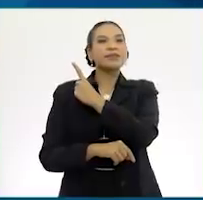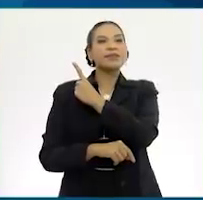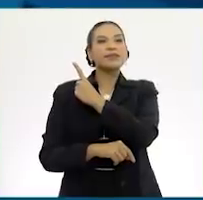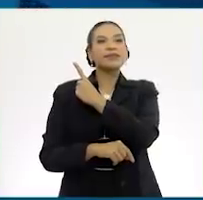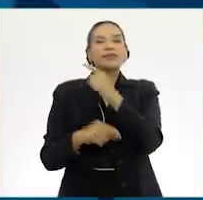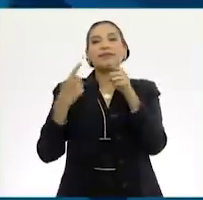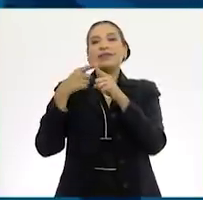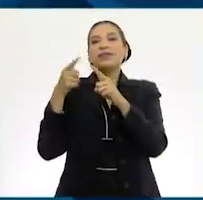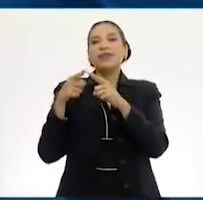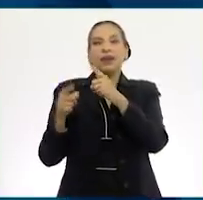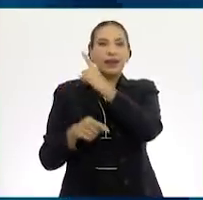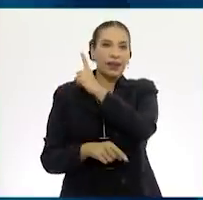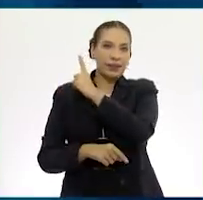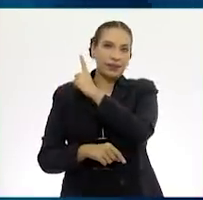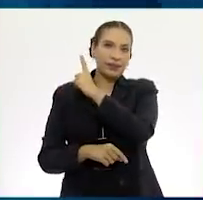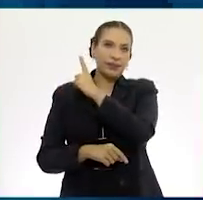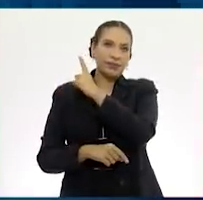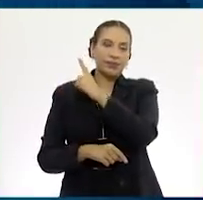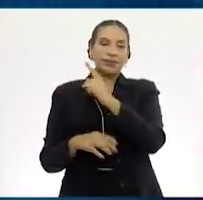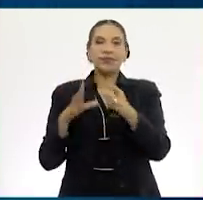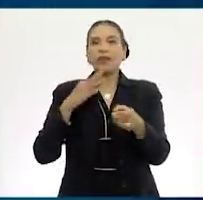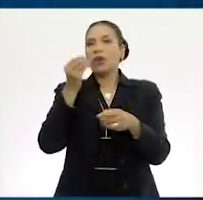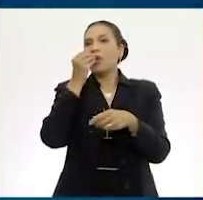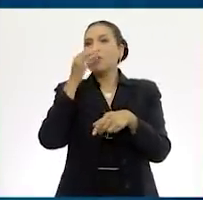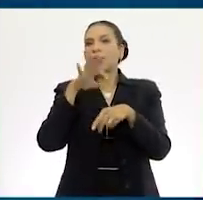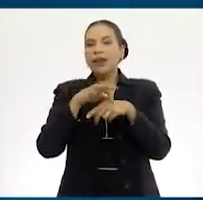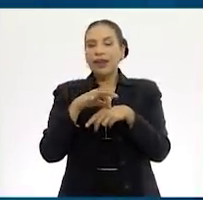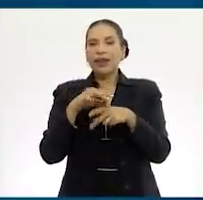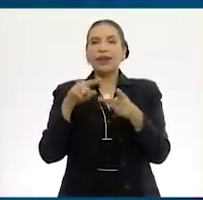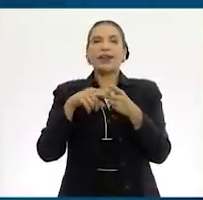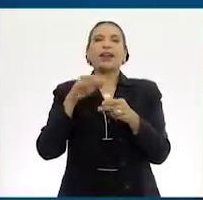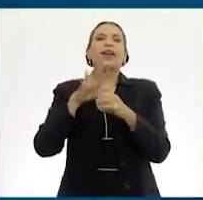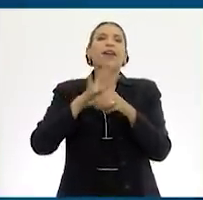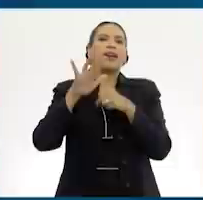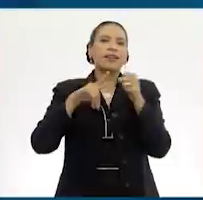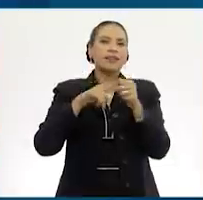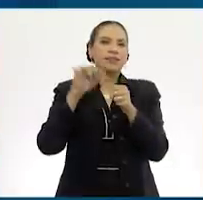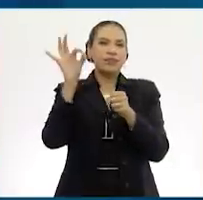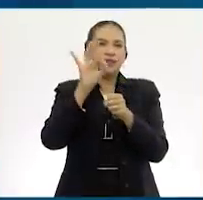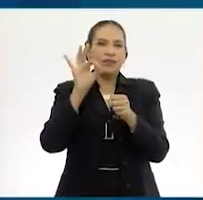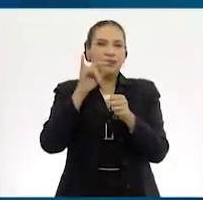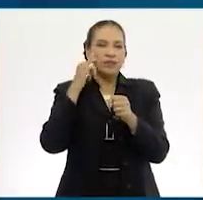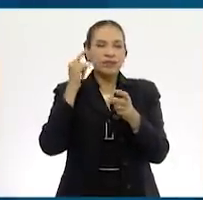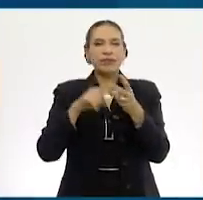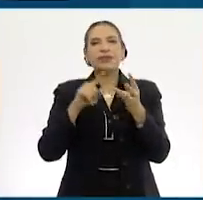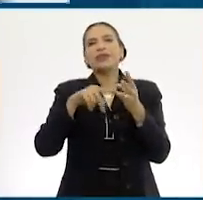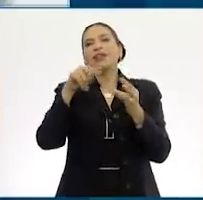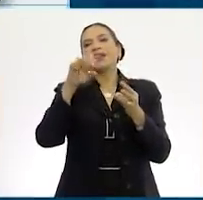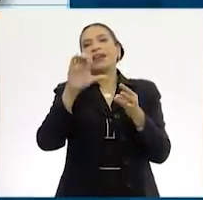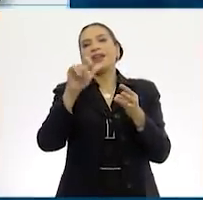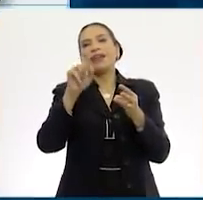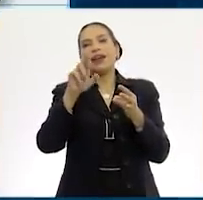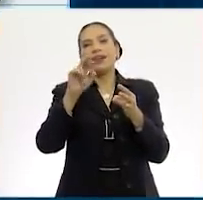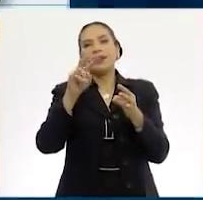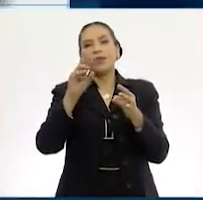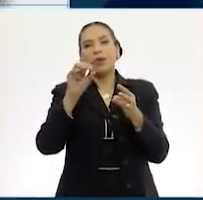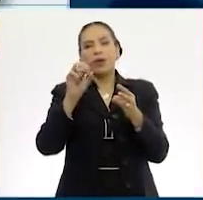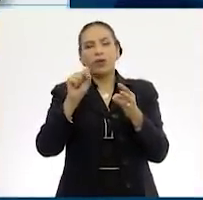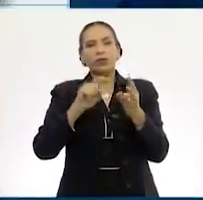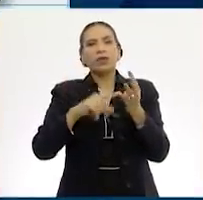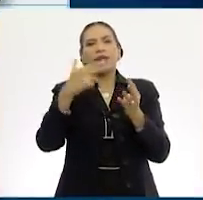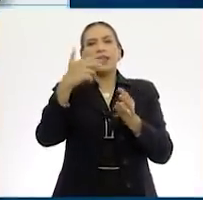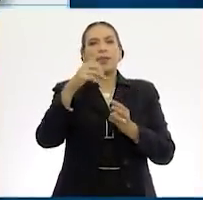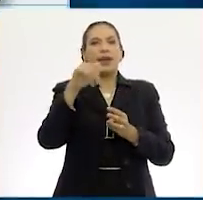de murciélagos. Ahí lo tenemos. Hay carnívoros, insectívoros, nectarívoros,